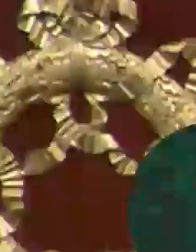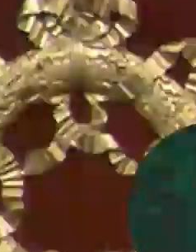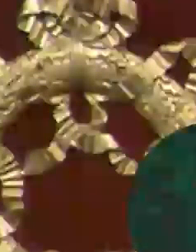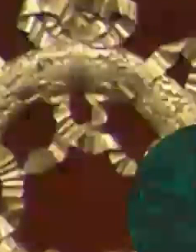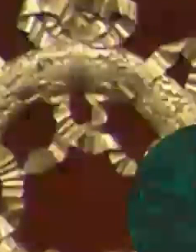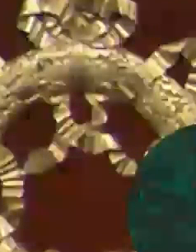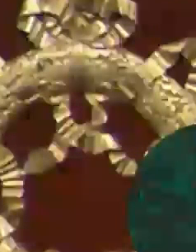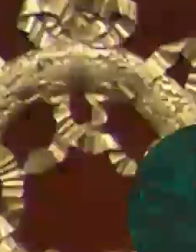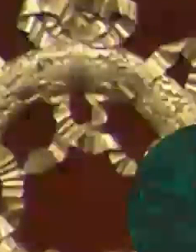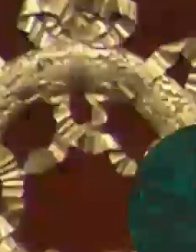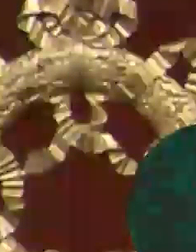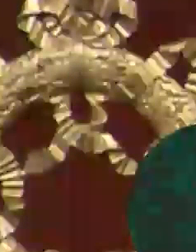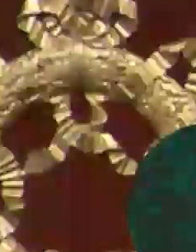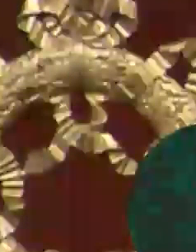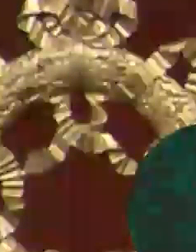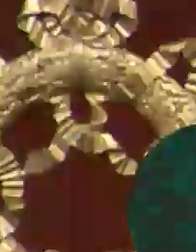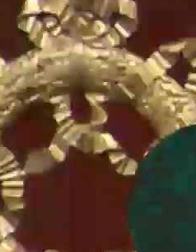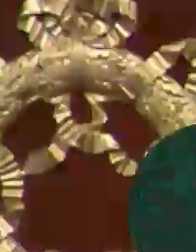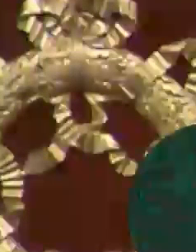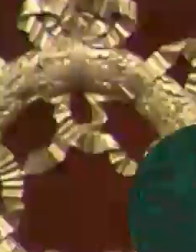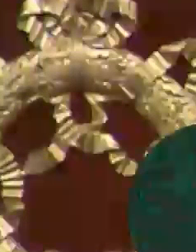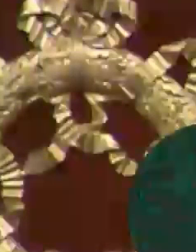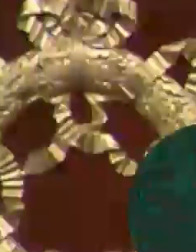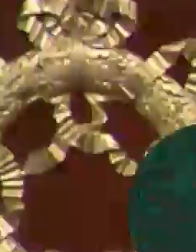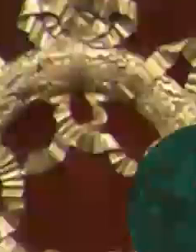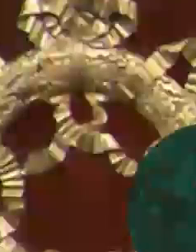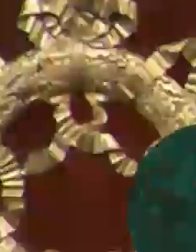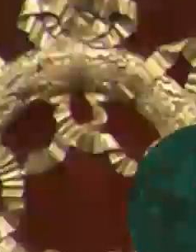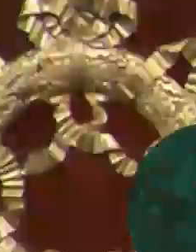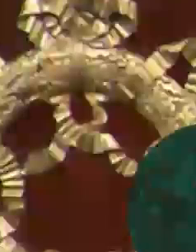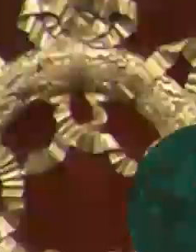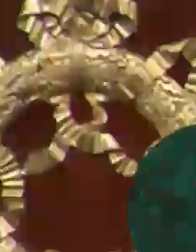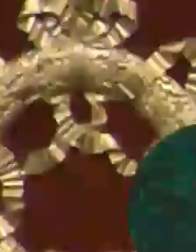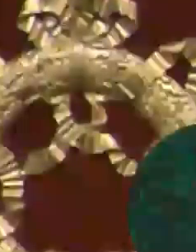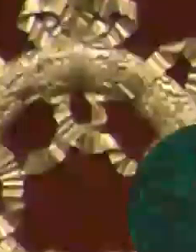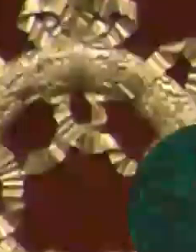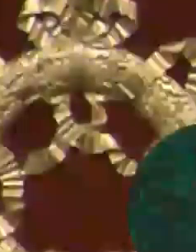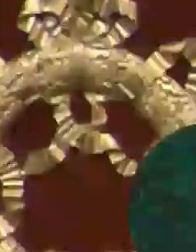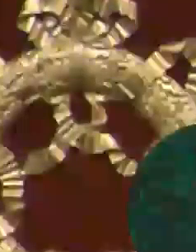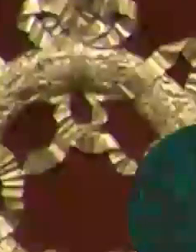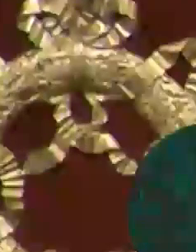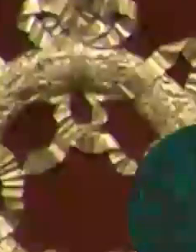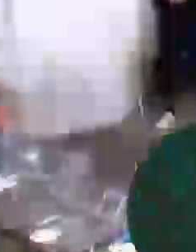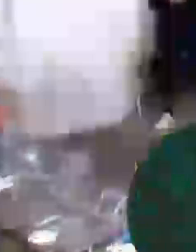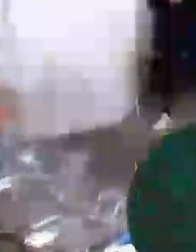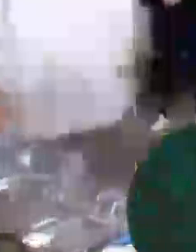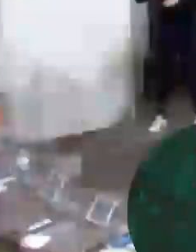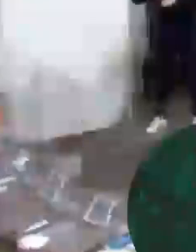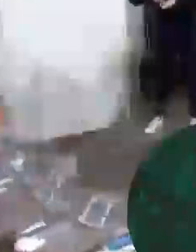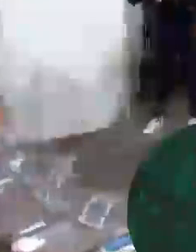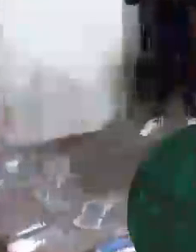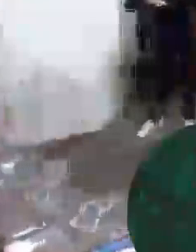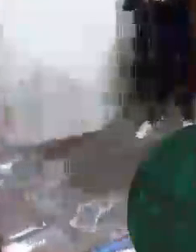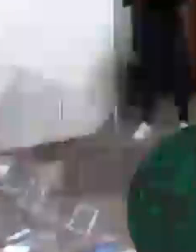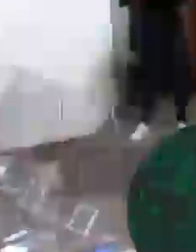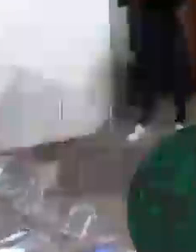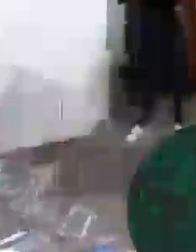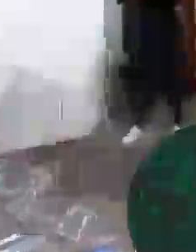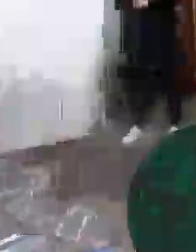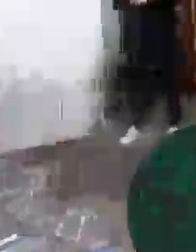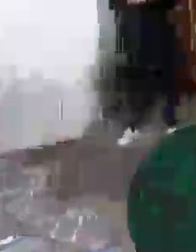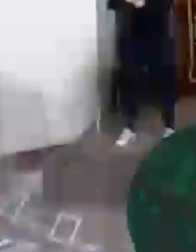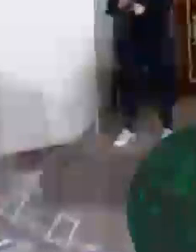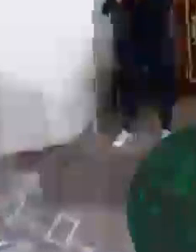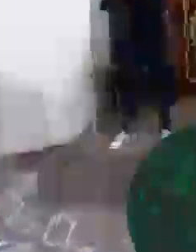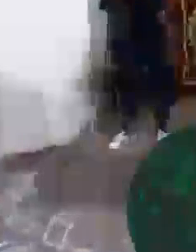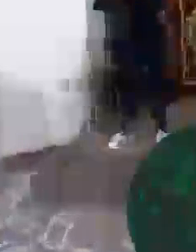pública, siempre a favor de las personas, y en el que las autoridades deberán corregir cualquier deficiencia o error en que un solicitante pudo haber